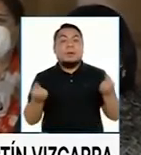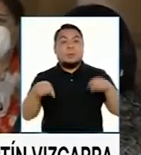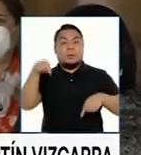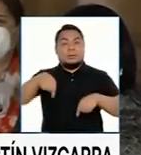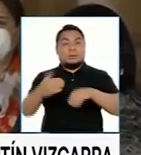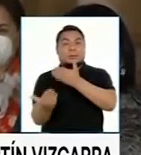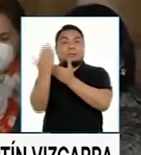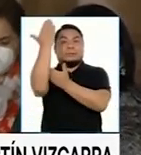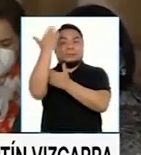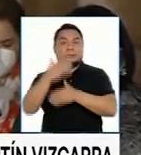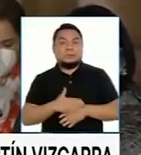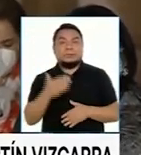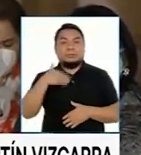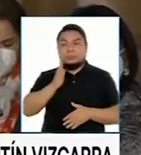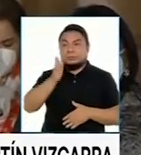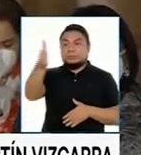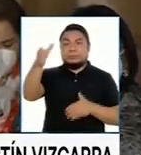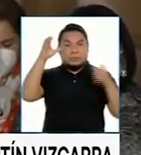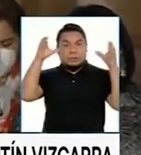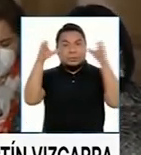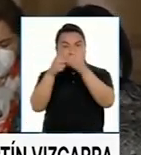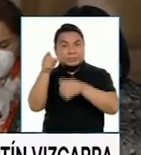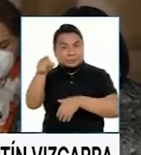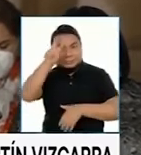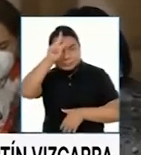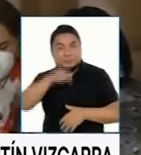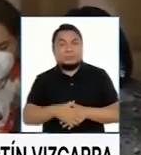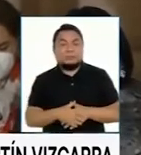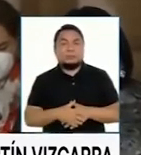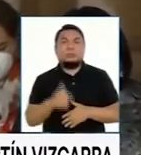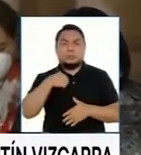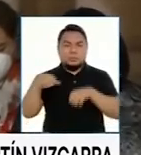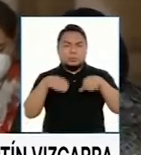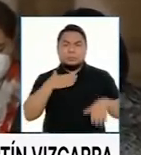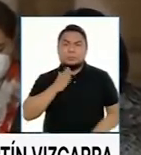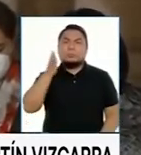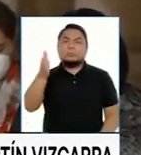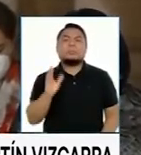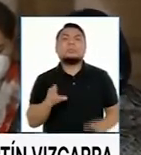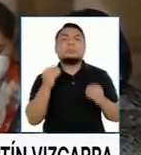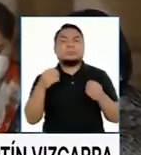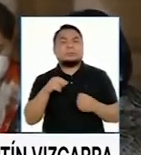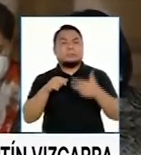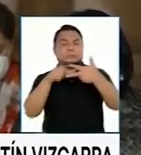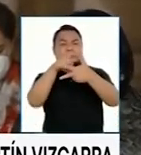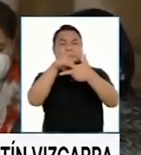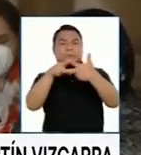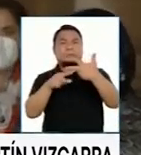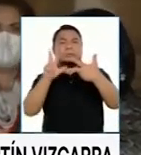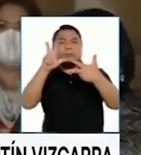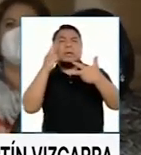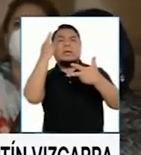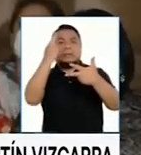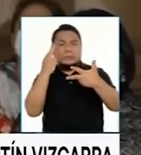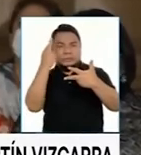Por ahí visto desde la Argentina es algo que no tendría viabilidad desde el Congreso. ¿Cómo es que se pueden tomar